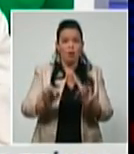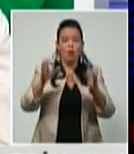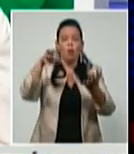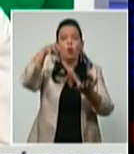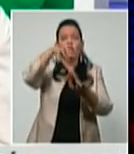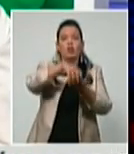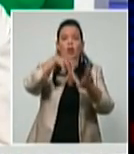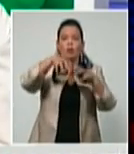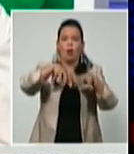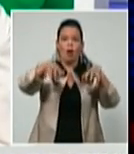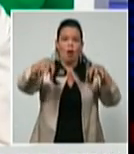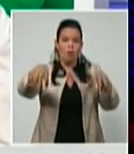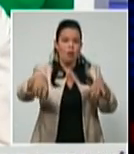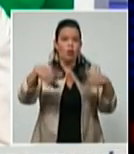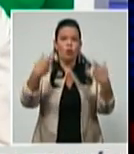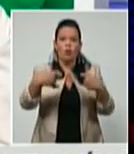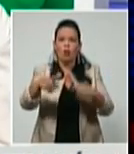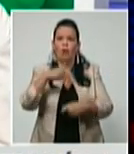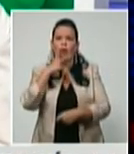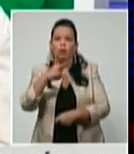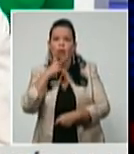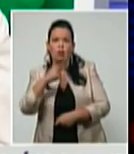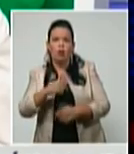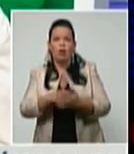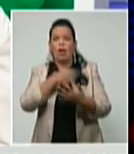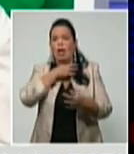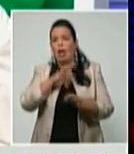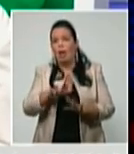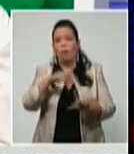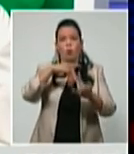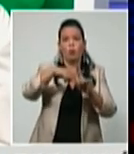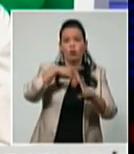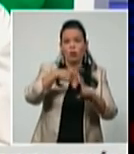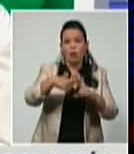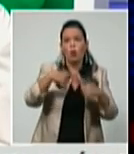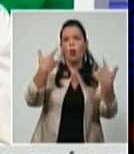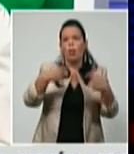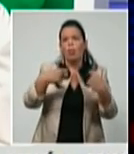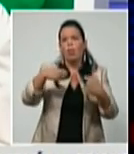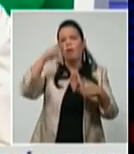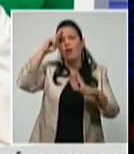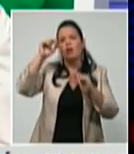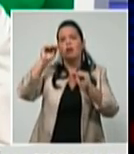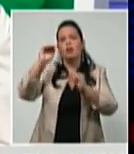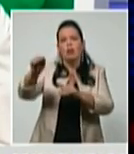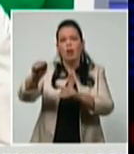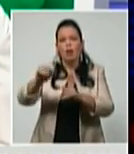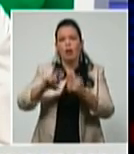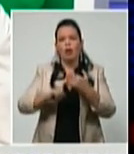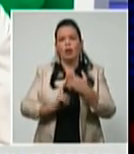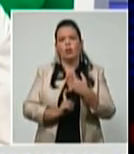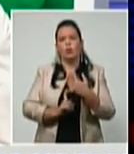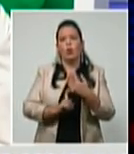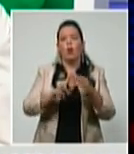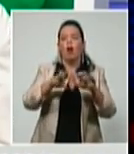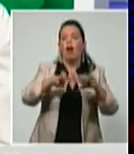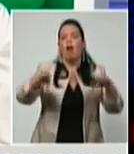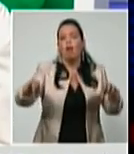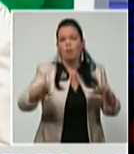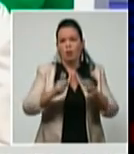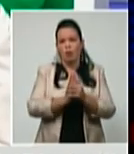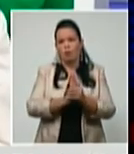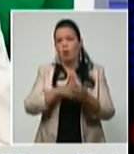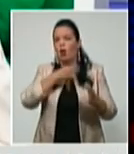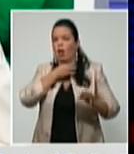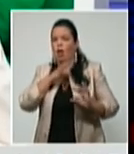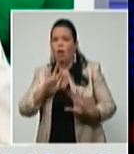país. Ingreso, tratamiento. Sus contactos se convierten en contactos de